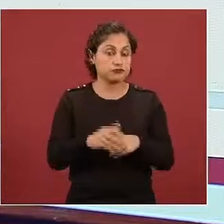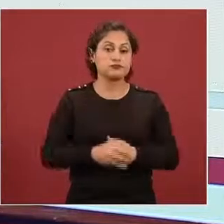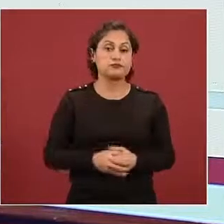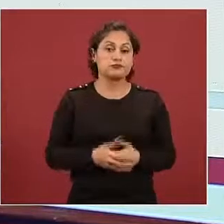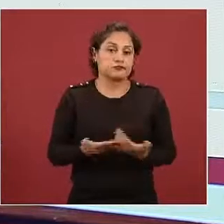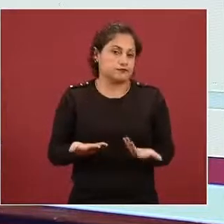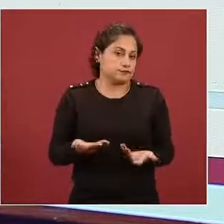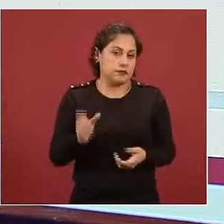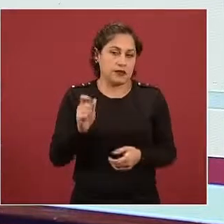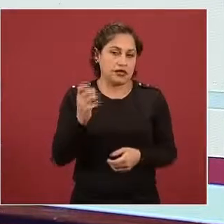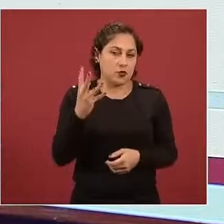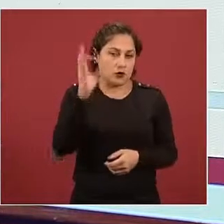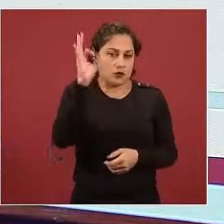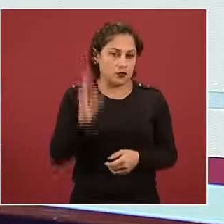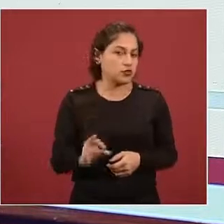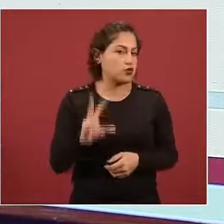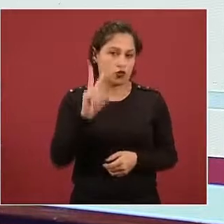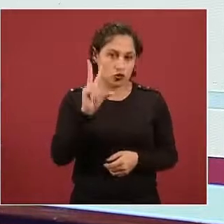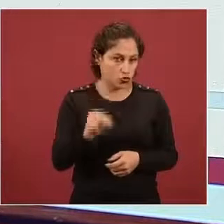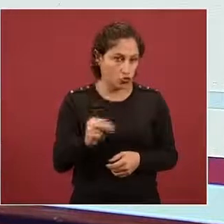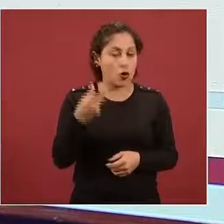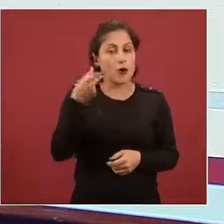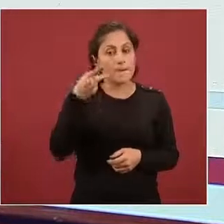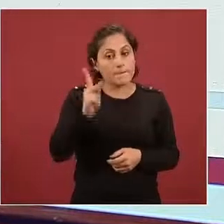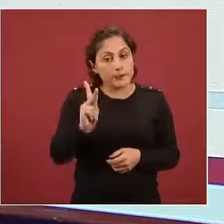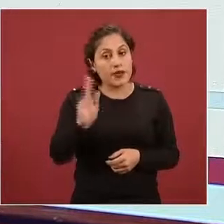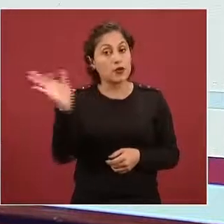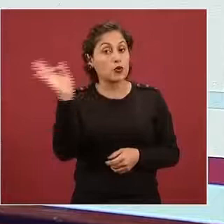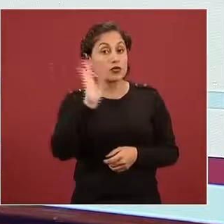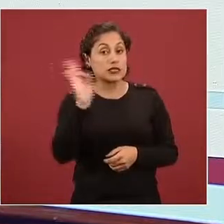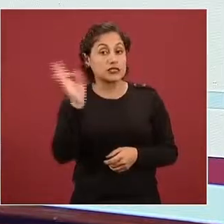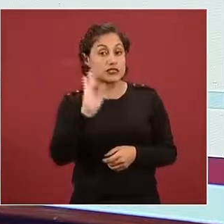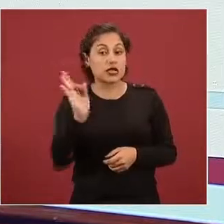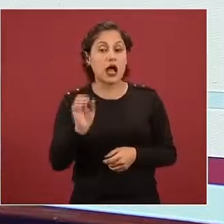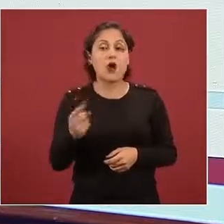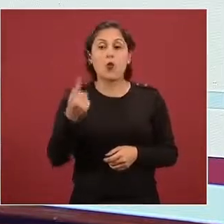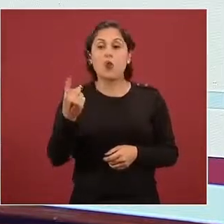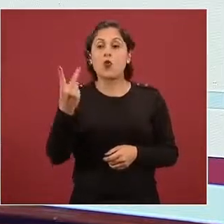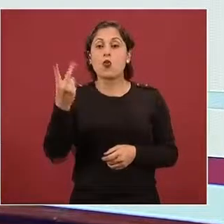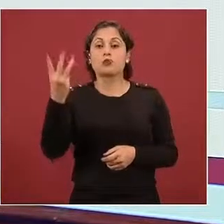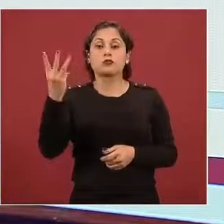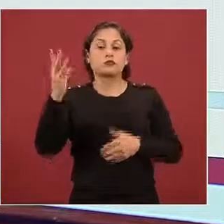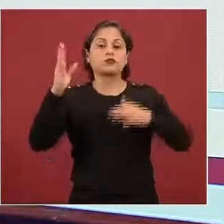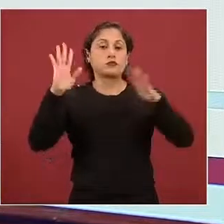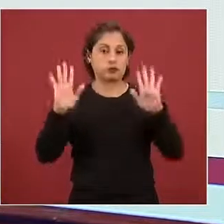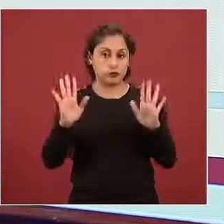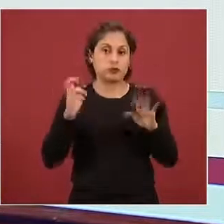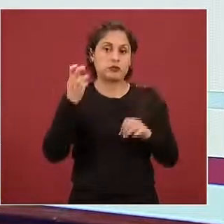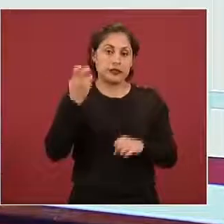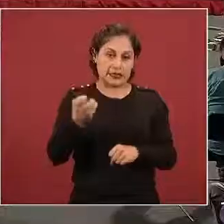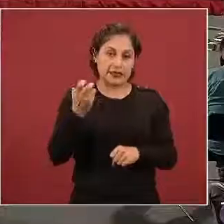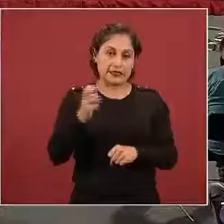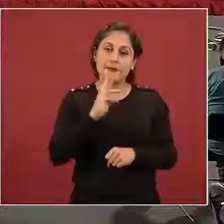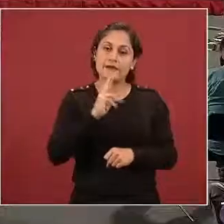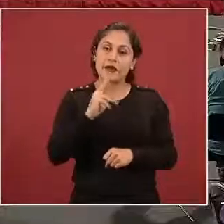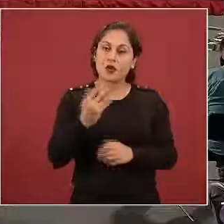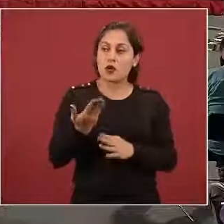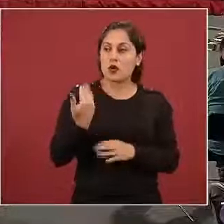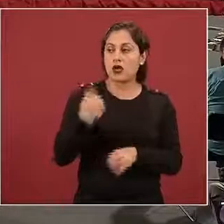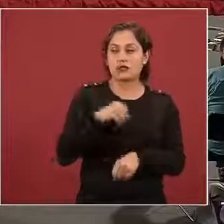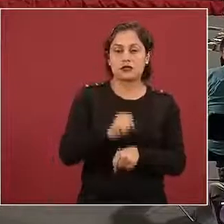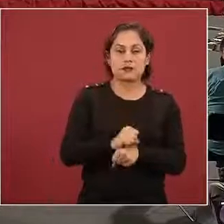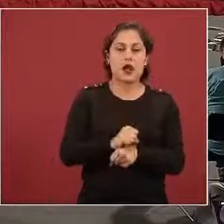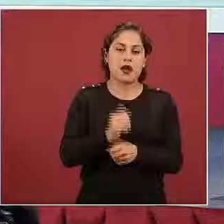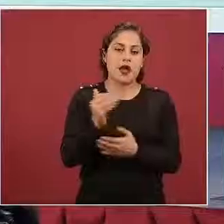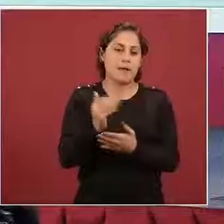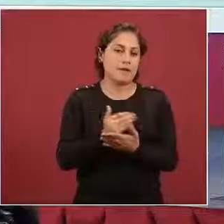de 24%, pero muy probablemente será más que cero, y no como nos ocurrió en la semana que recién terminó.